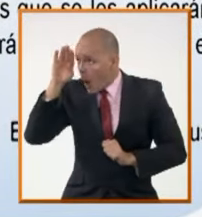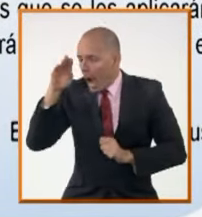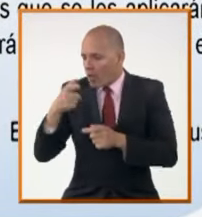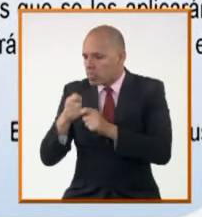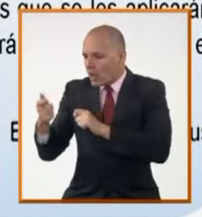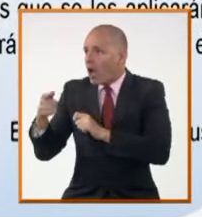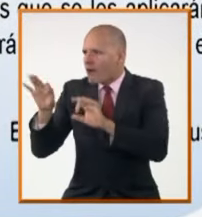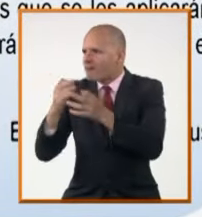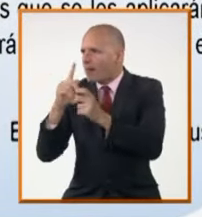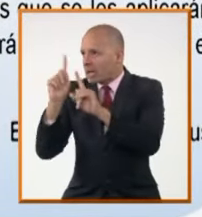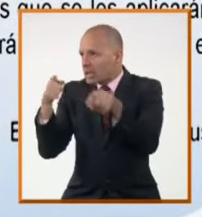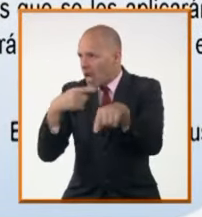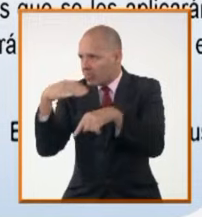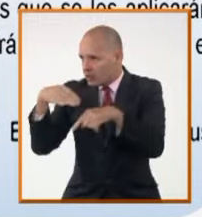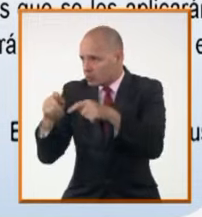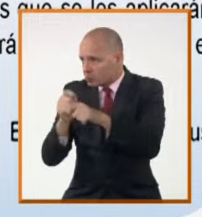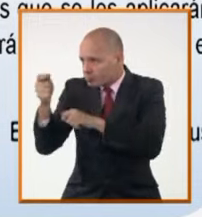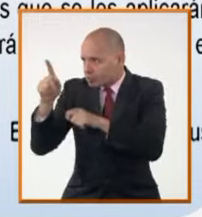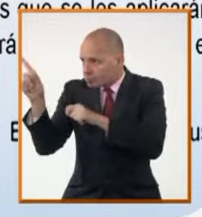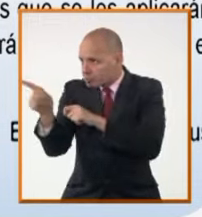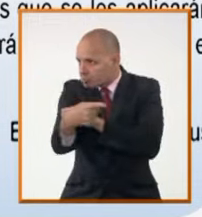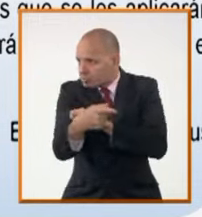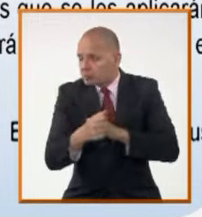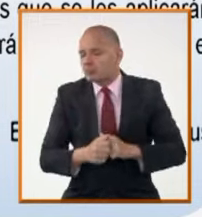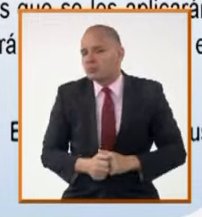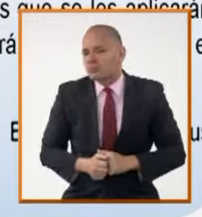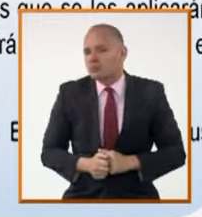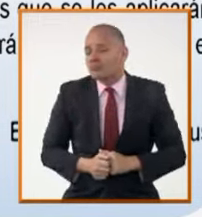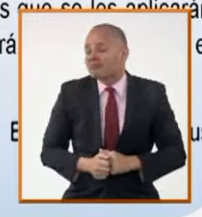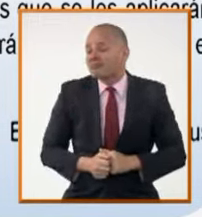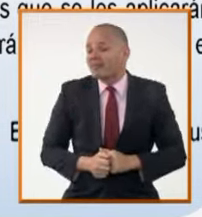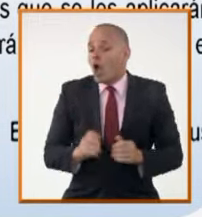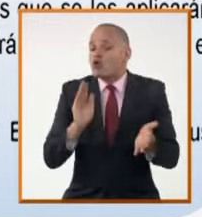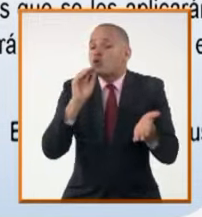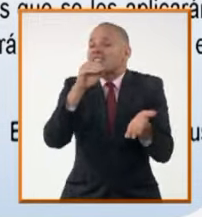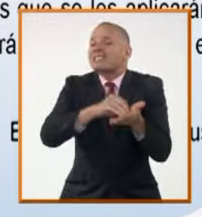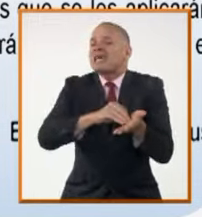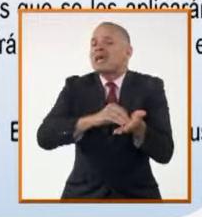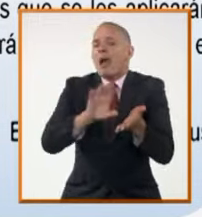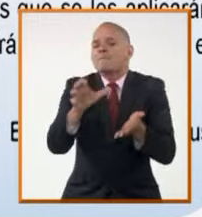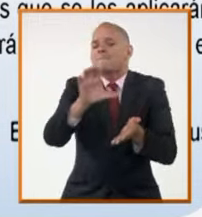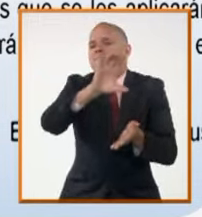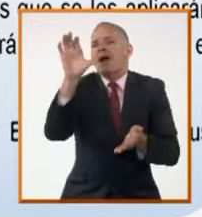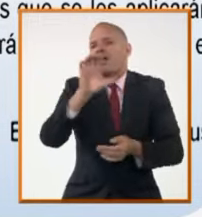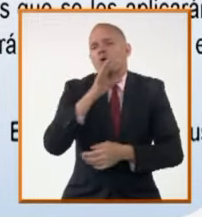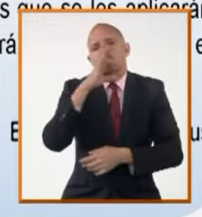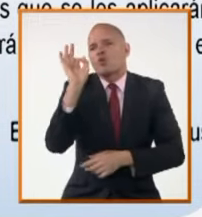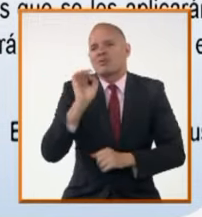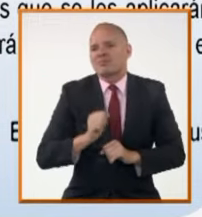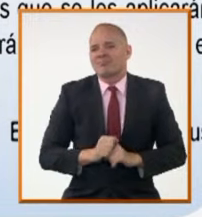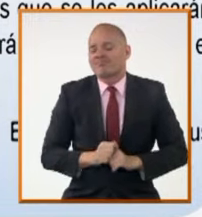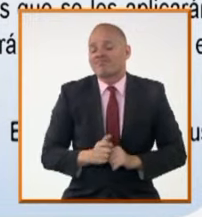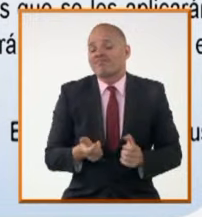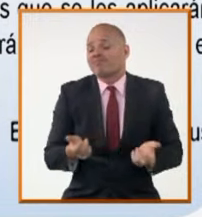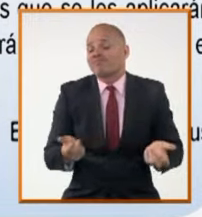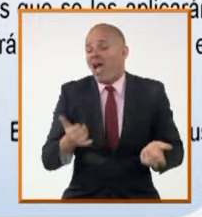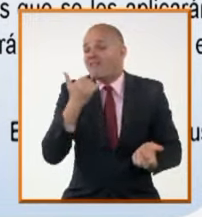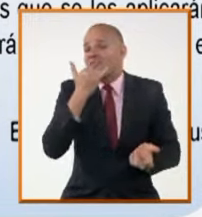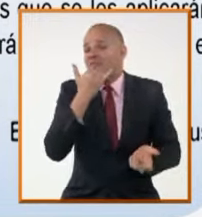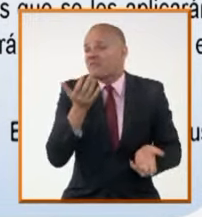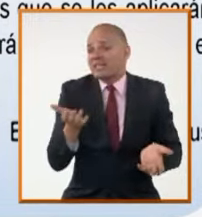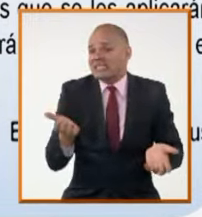las remesas, para recuperar esas remesas, las operaciones de cobros y pagos en el exterior de una